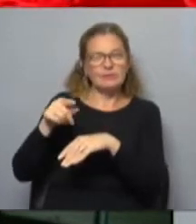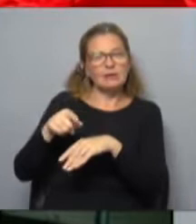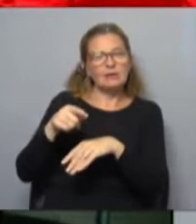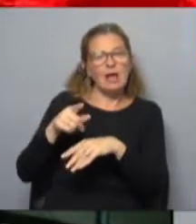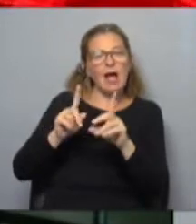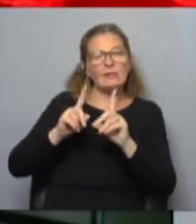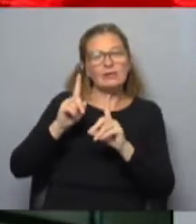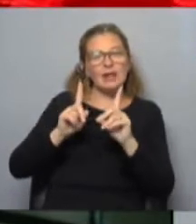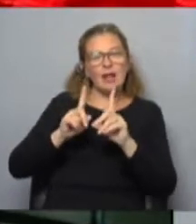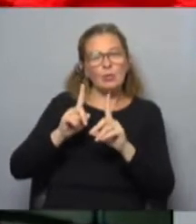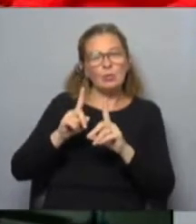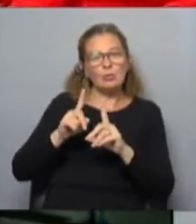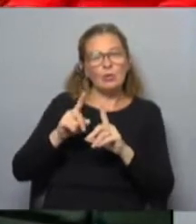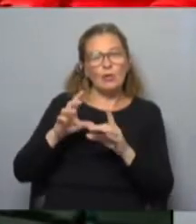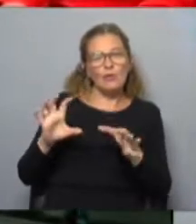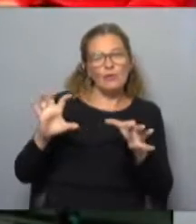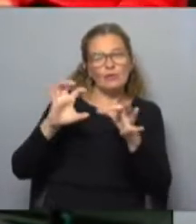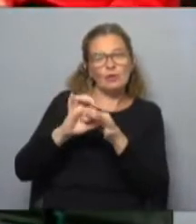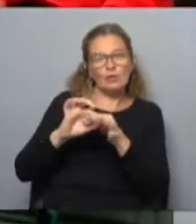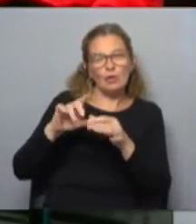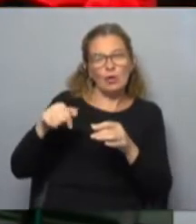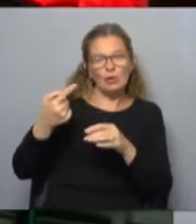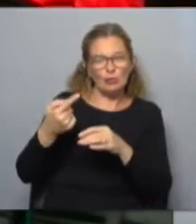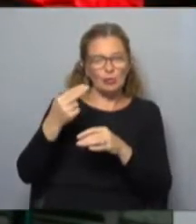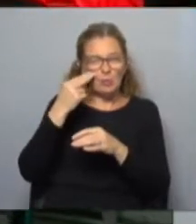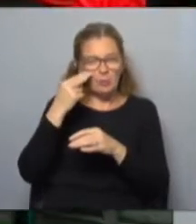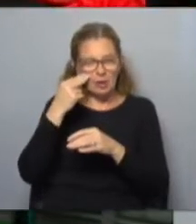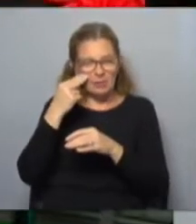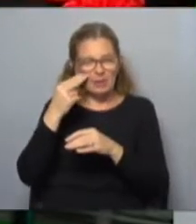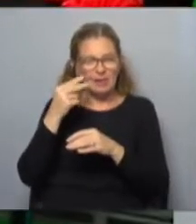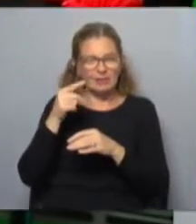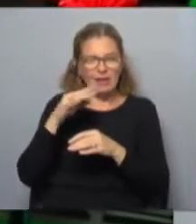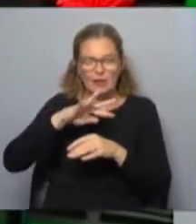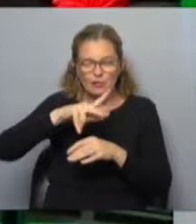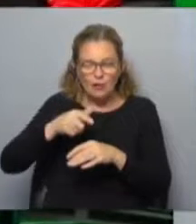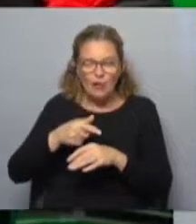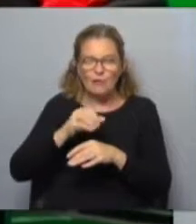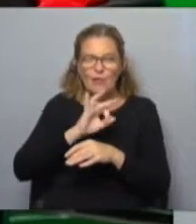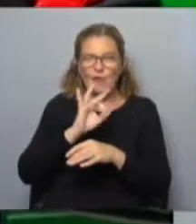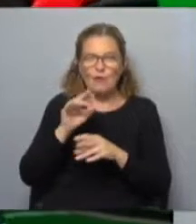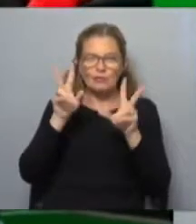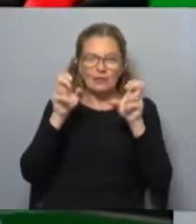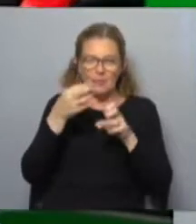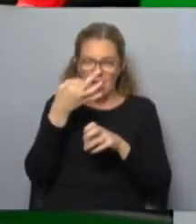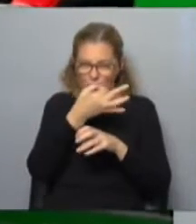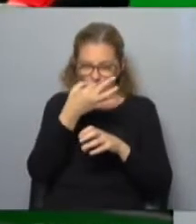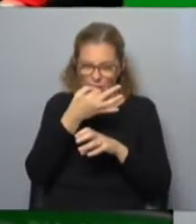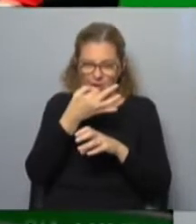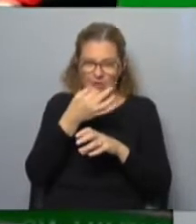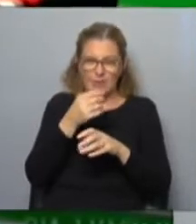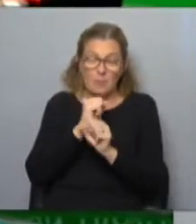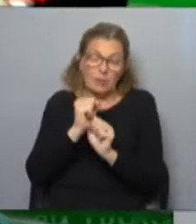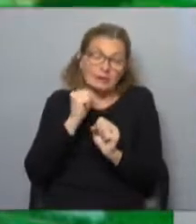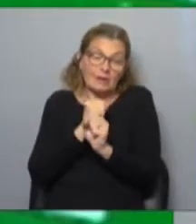A veces algunos dos sitios también tienen vínculos con otros elementos delictivos de robos o incluso de temas de droga. Entonces la idea es poder